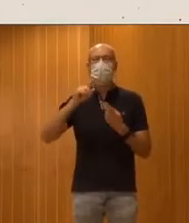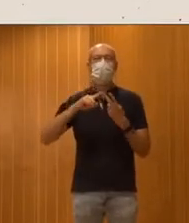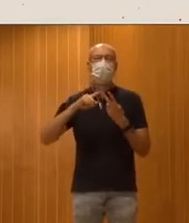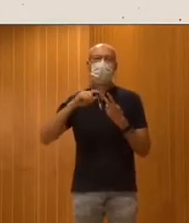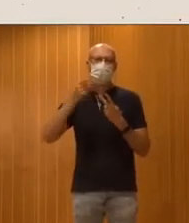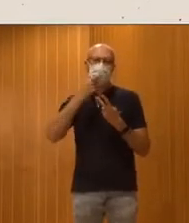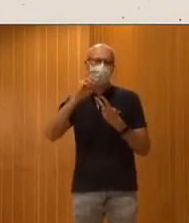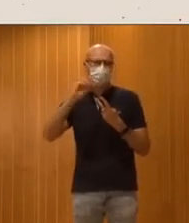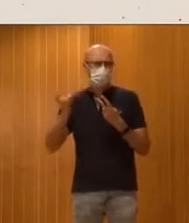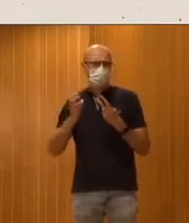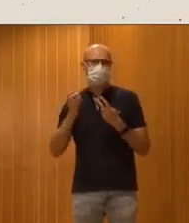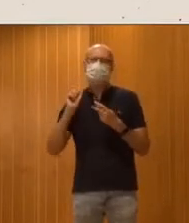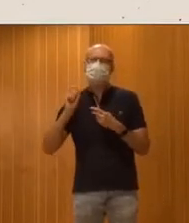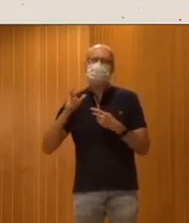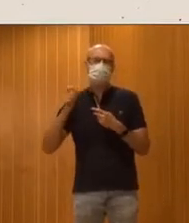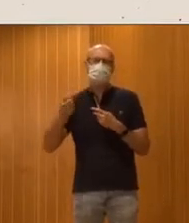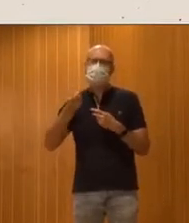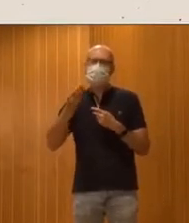neurolépticos.